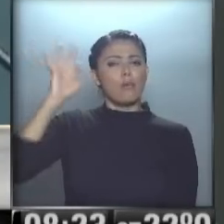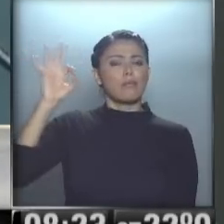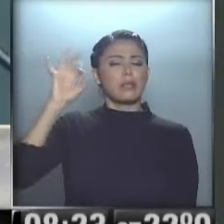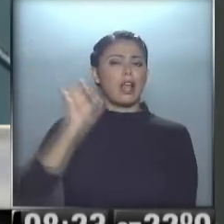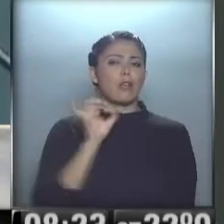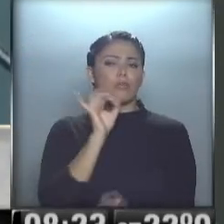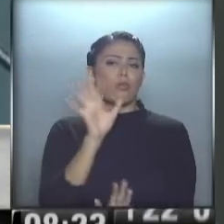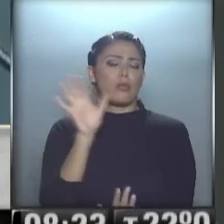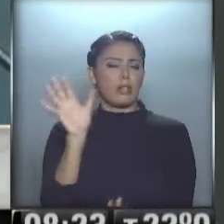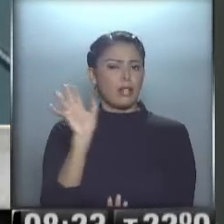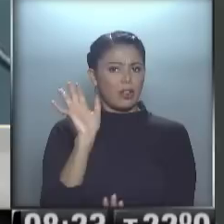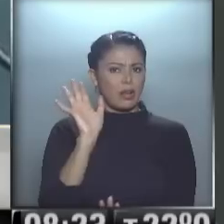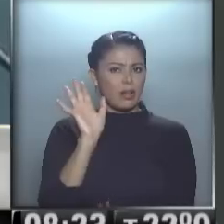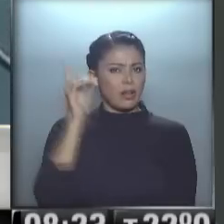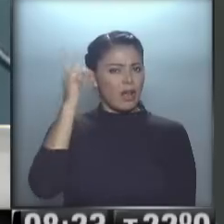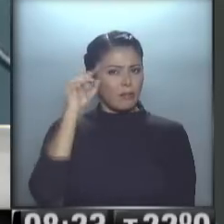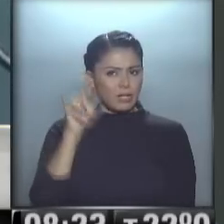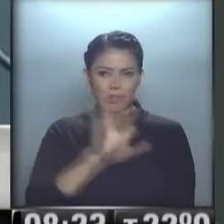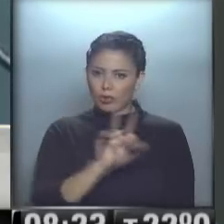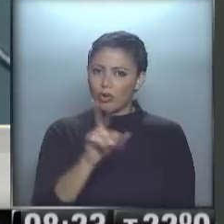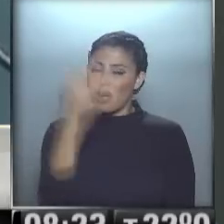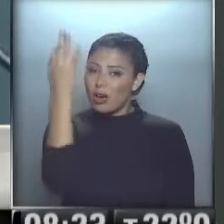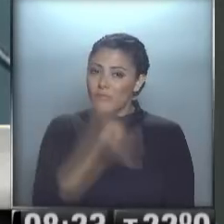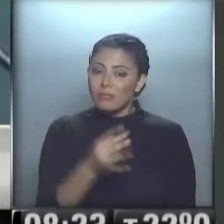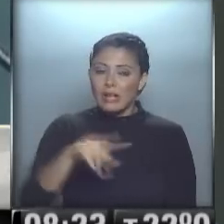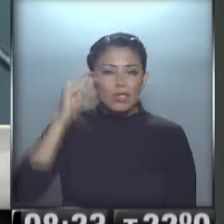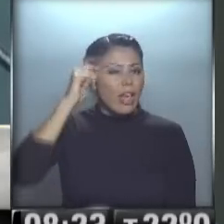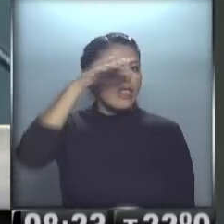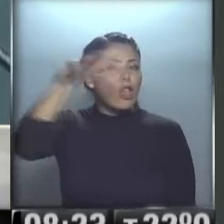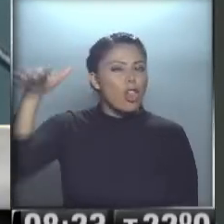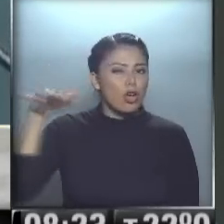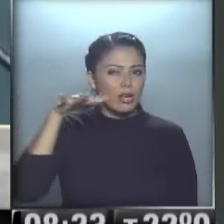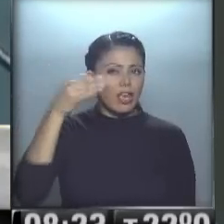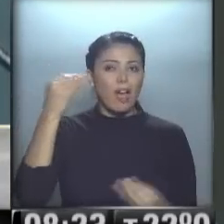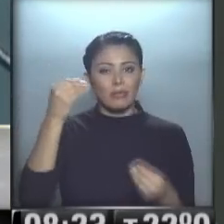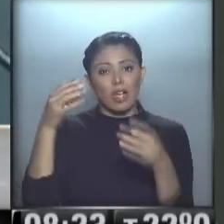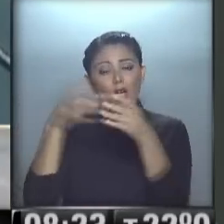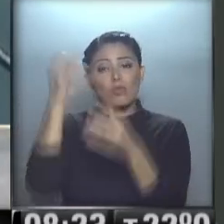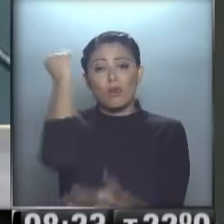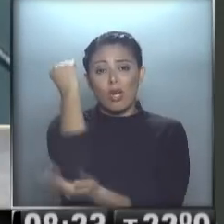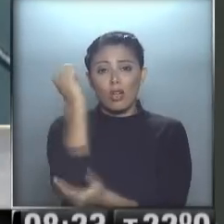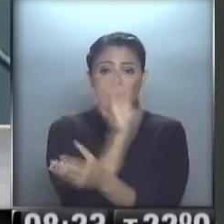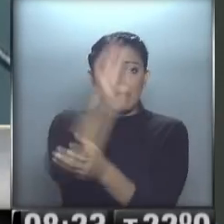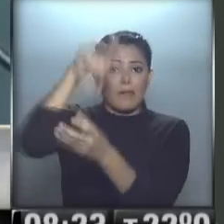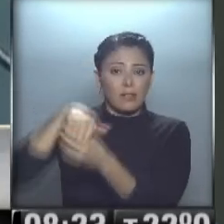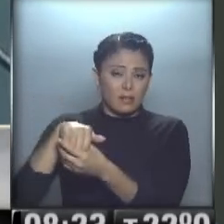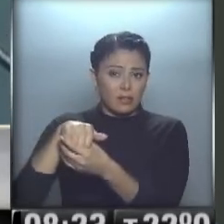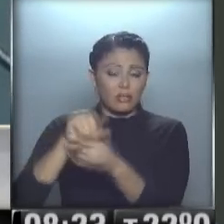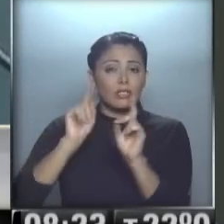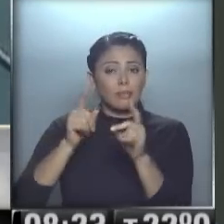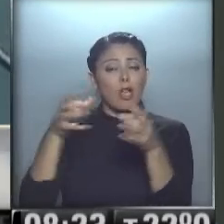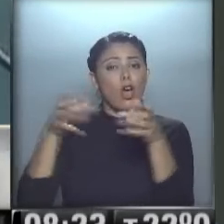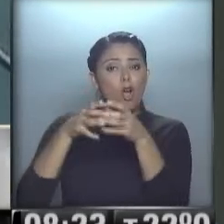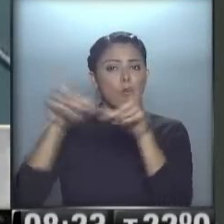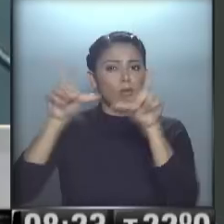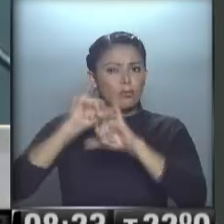Simplemente porque se les ocurre una opinión sino porque tienen una ideología determinada porque responden a grupos económicos determinados a grupos mediáticos